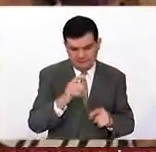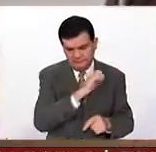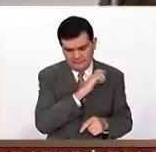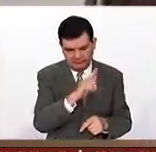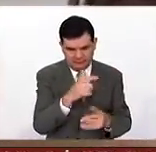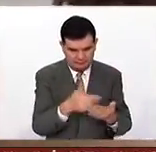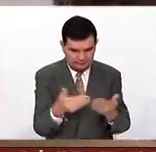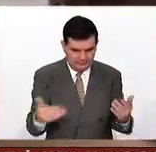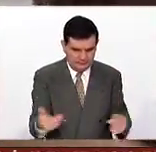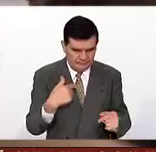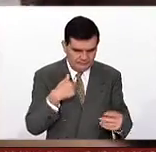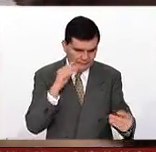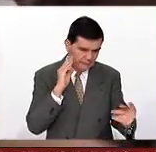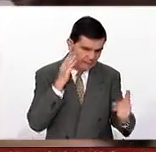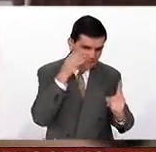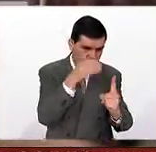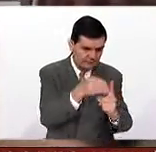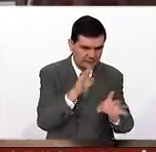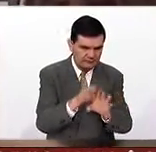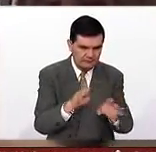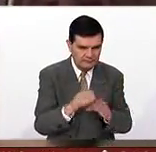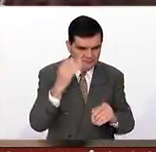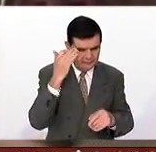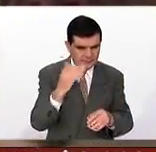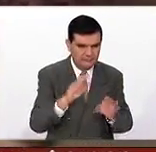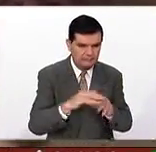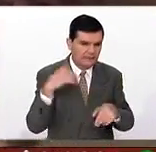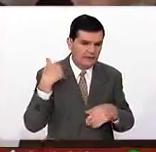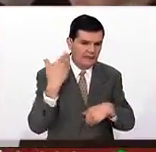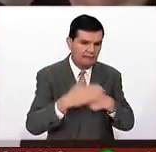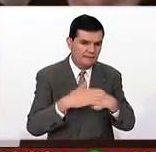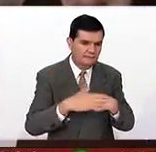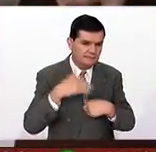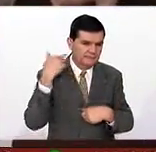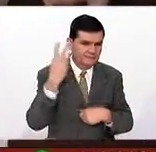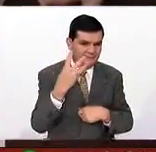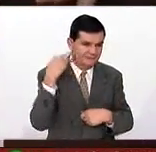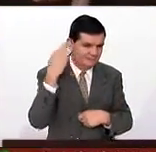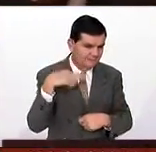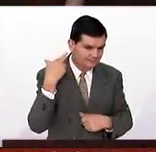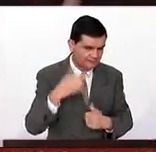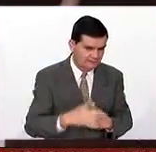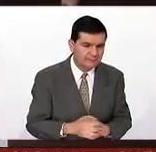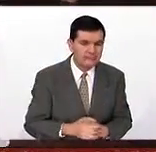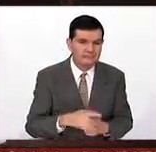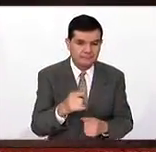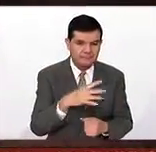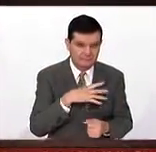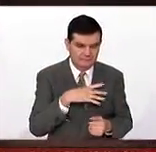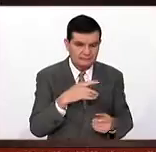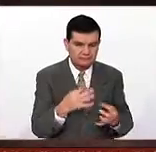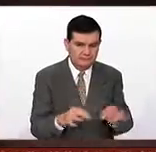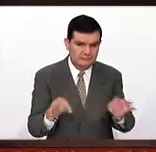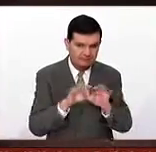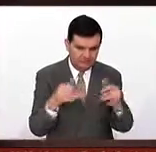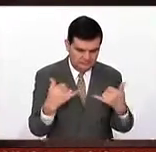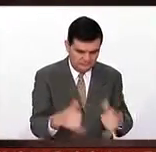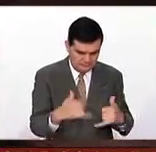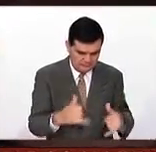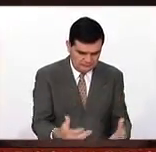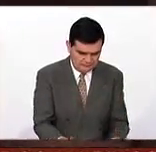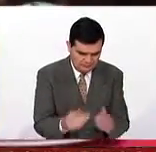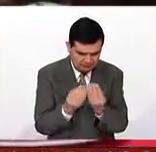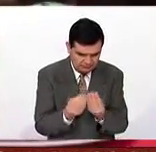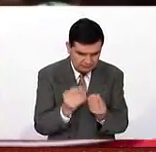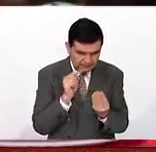ahora que ya nos estamos perfilando a la temporada en rey es muy importante aquí estar viendo que el juguete que se vaya a